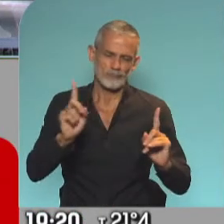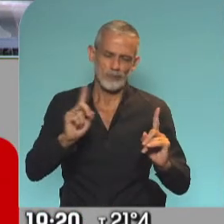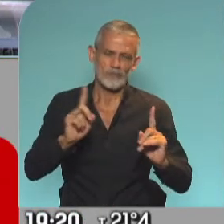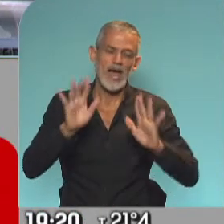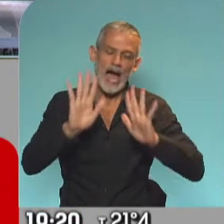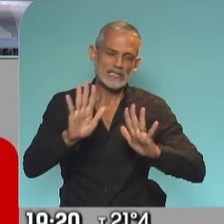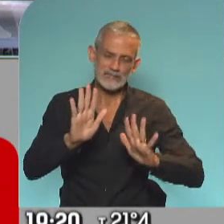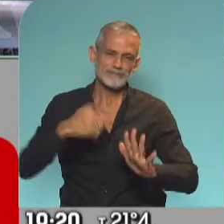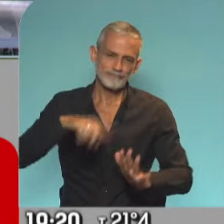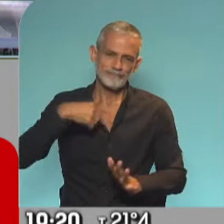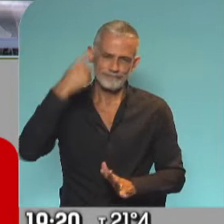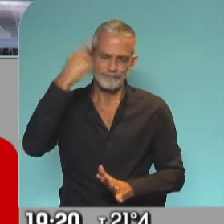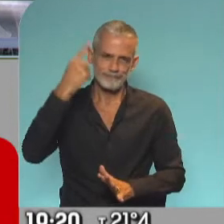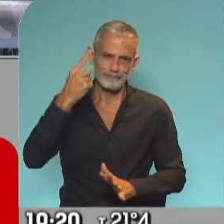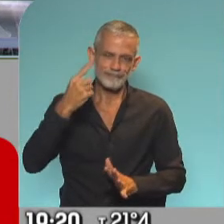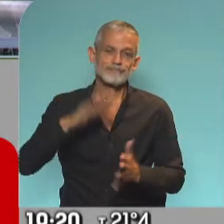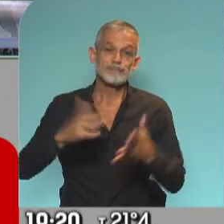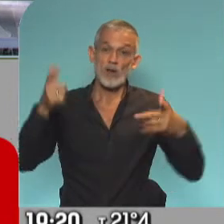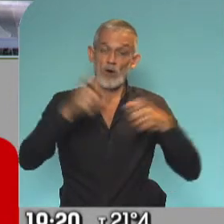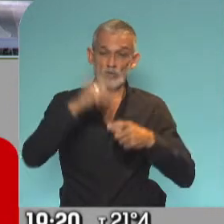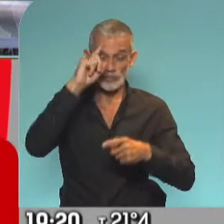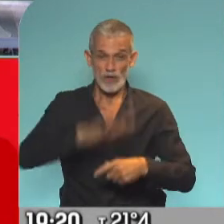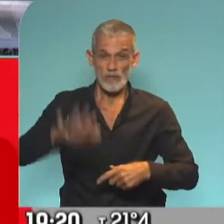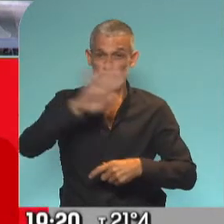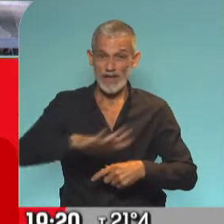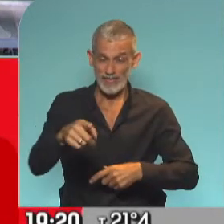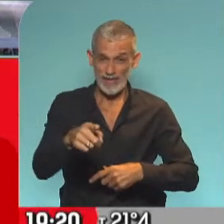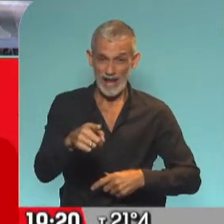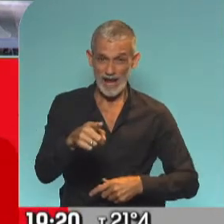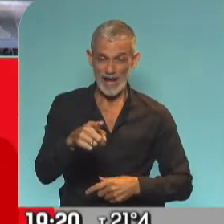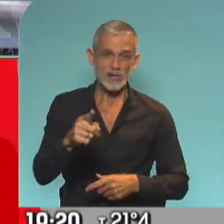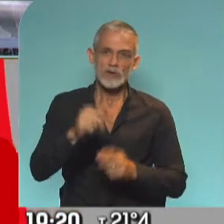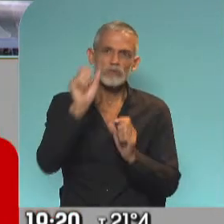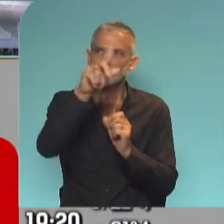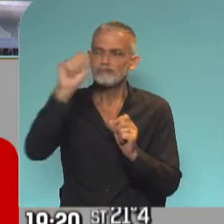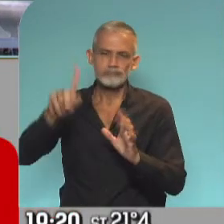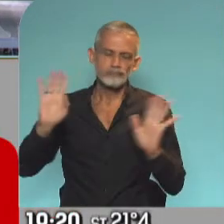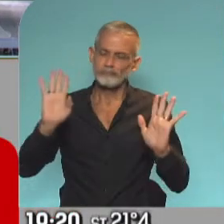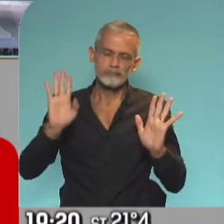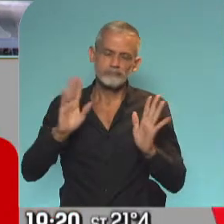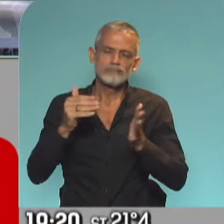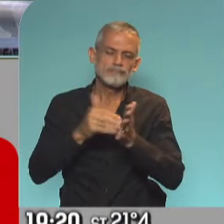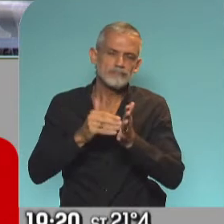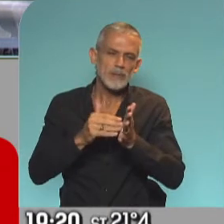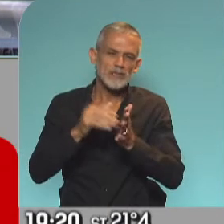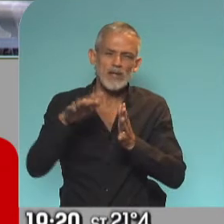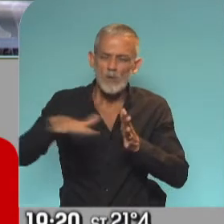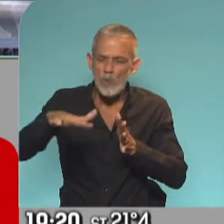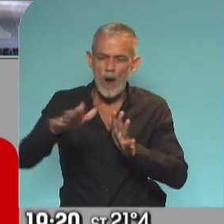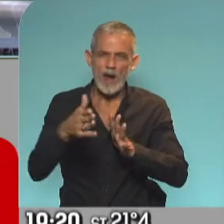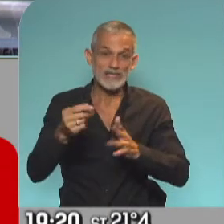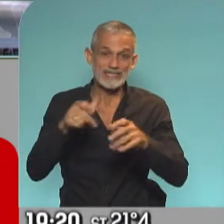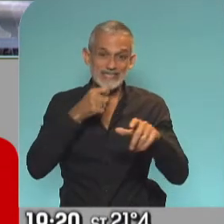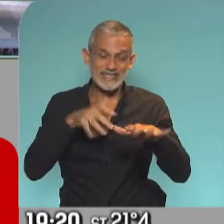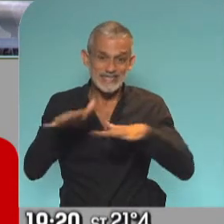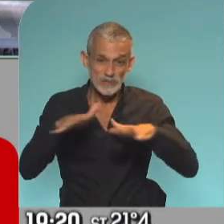que hemos adoptado en el marco del Consejo Federal y con todas las jurisdicciones. Nosotros ahí tenemos que lograr, ¿no?, que si hay una situación